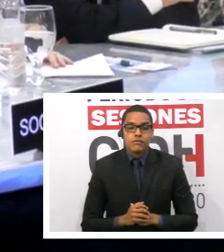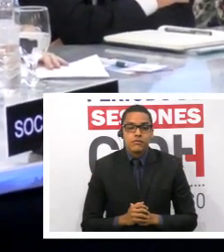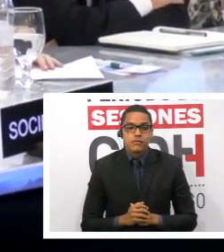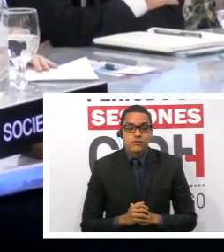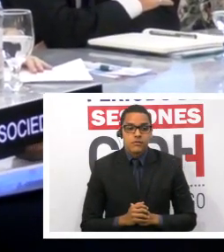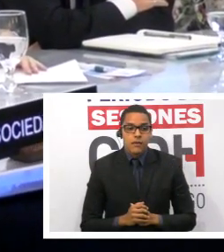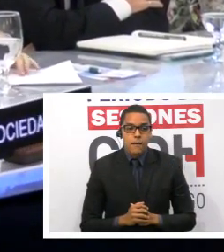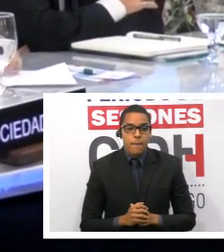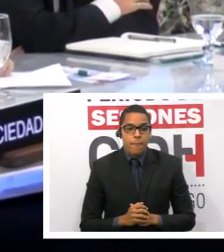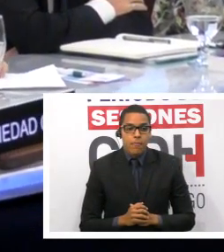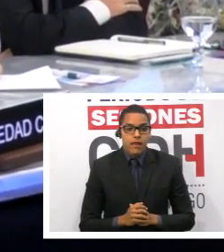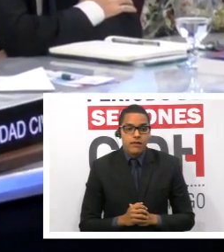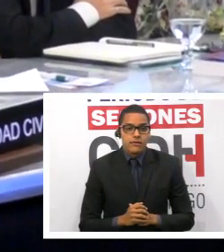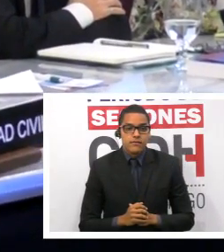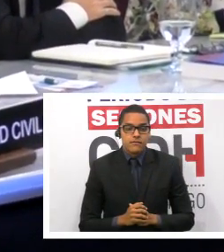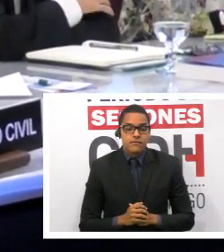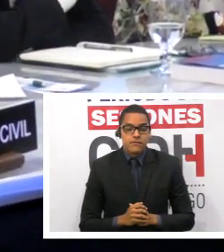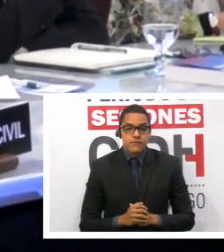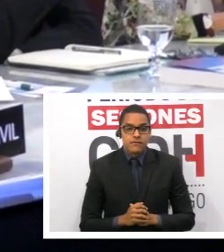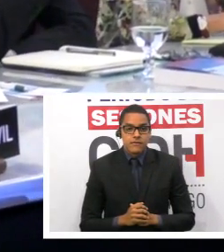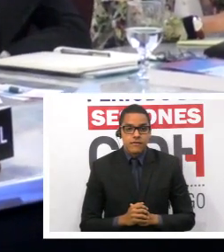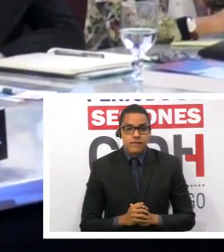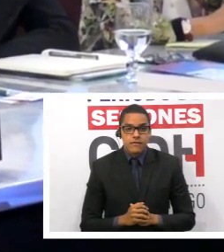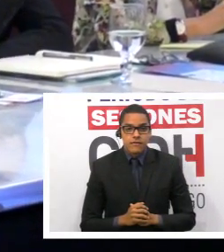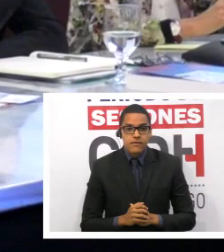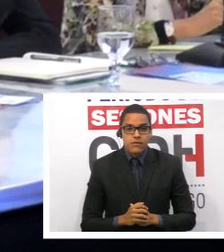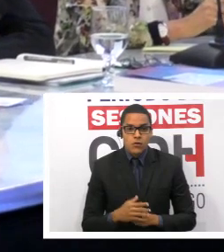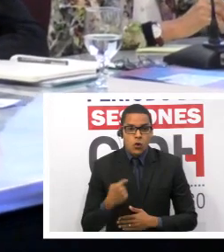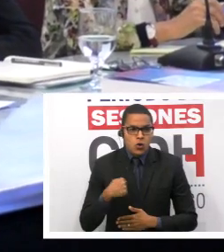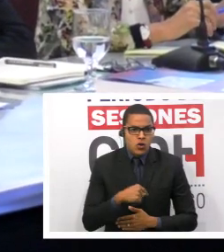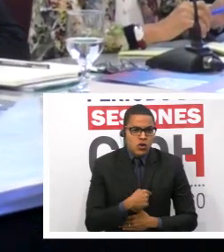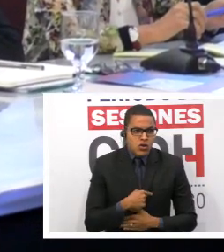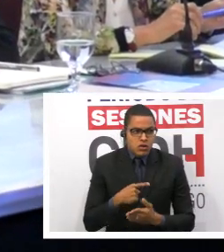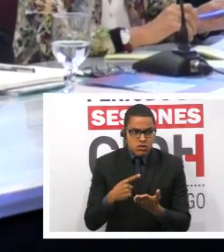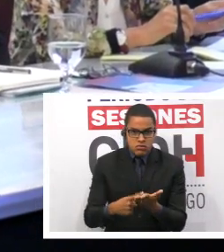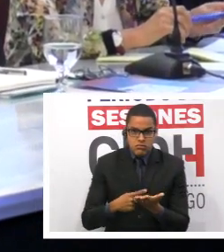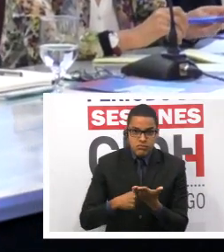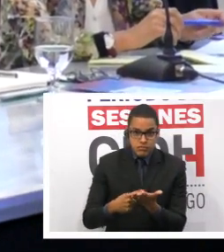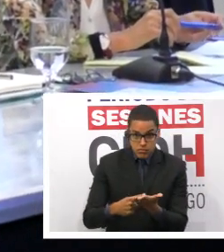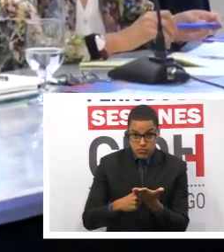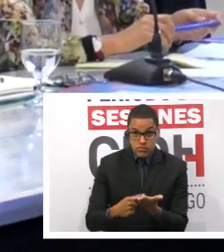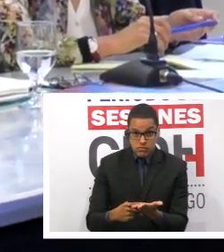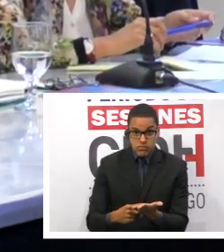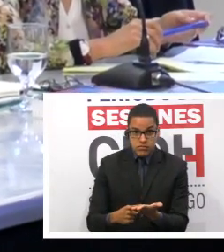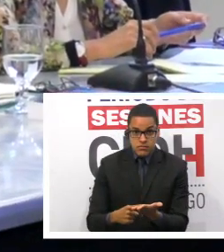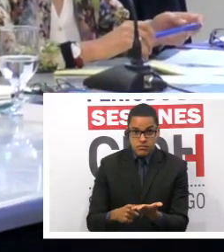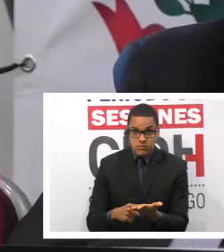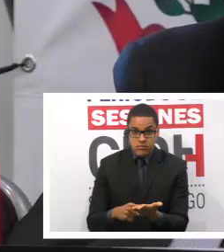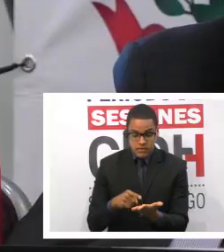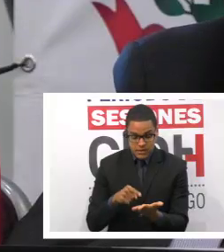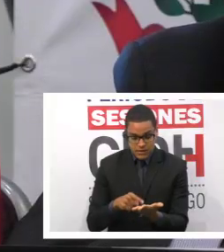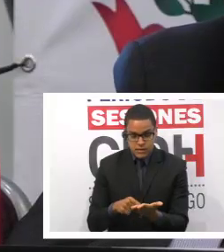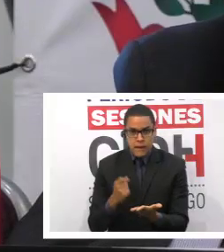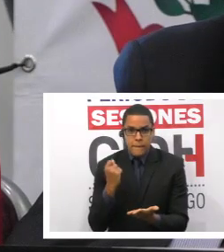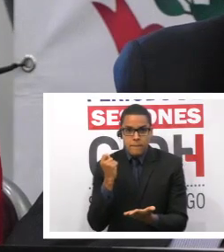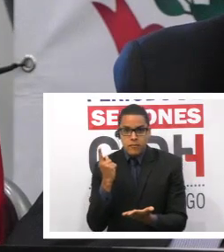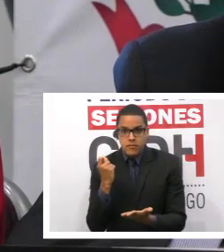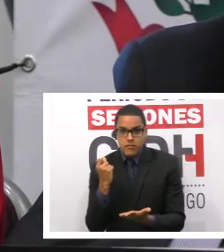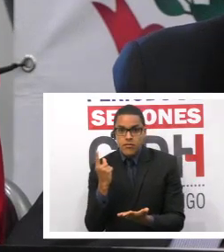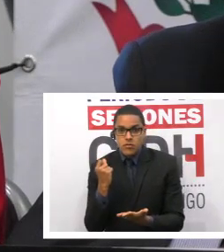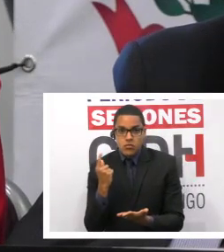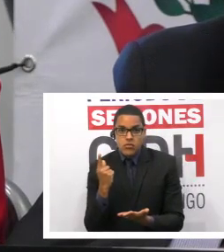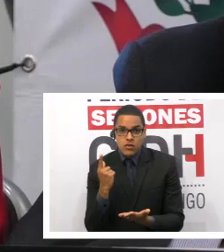y llevar nuestra mirada y nuestra capacidad de análisis y de comprensión a las políticas fiscales a las